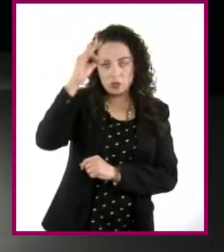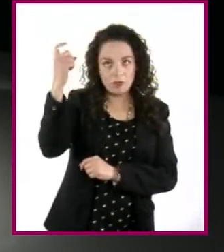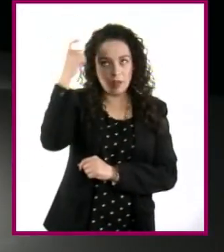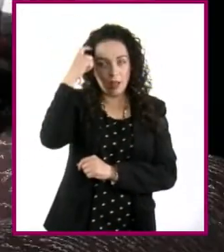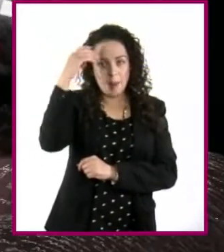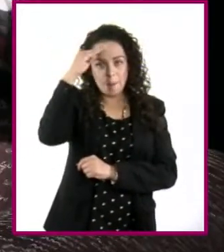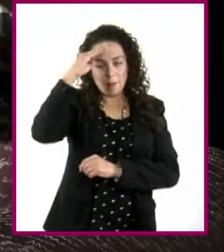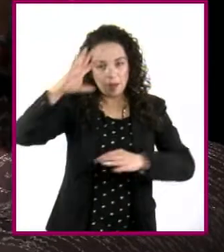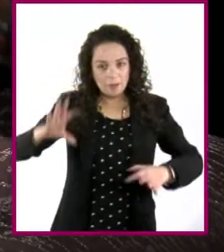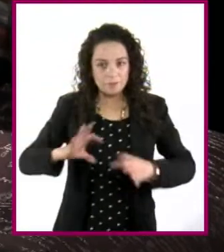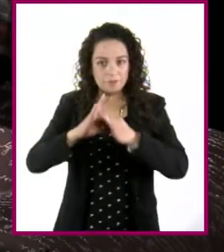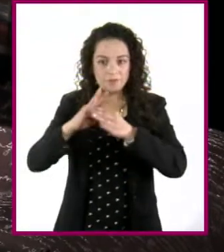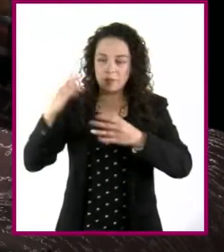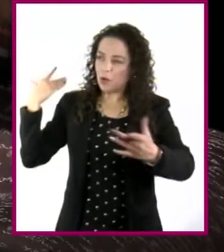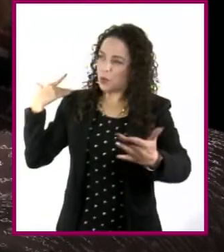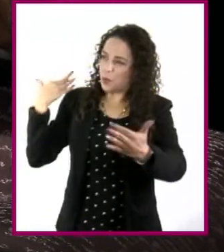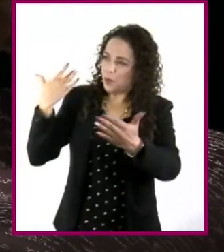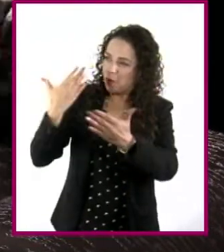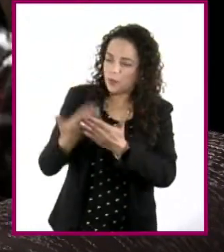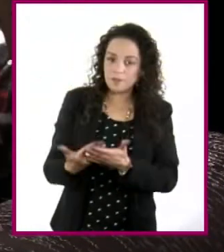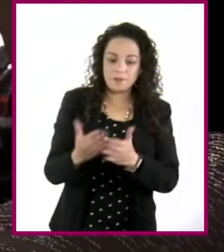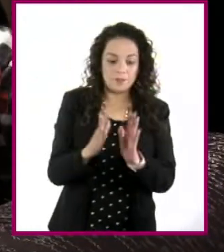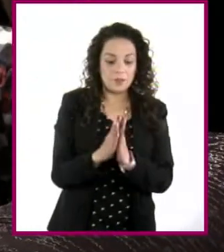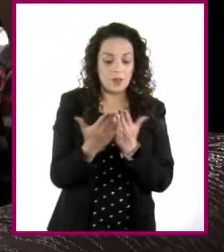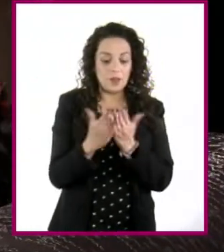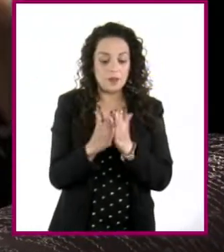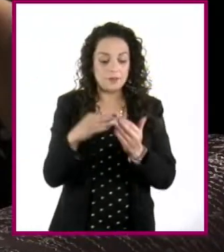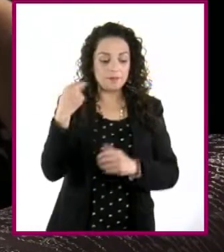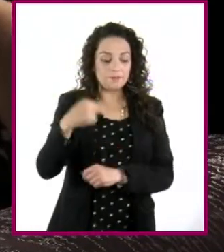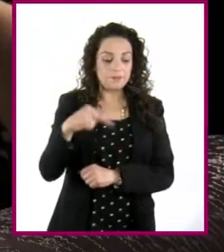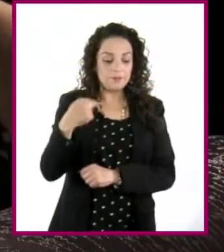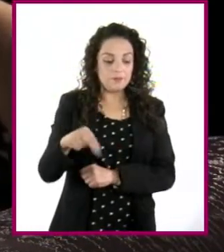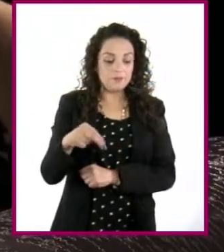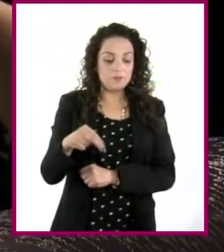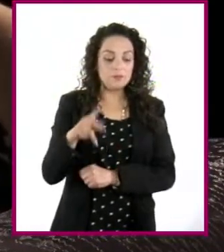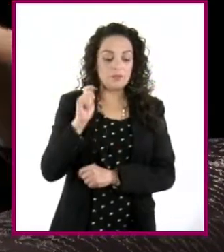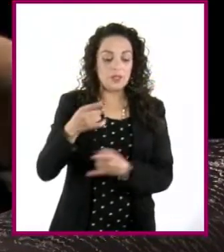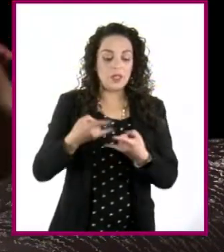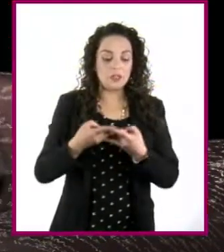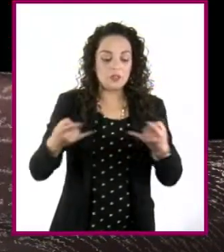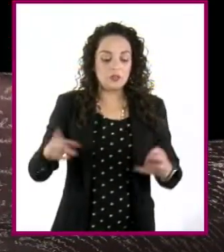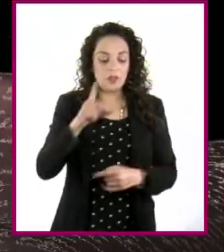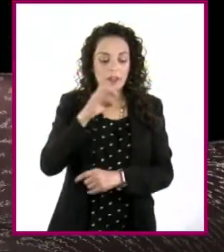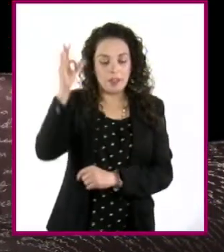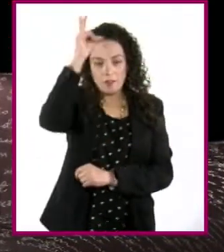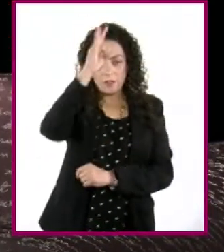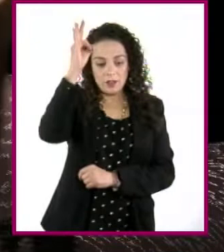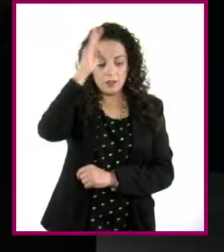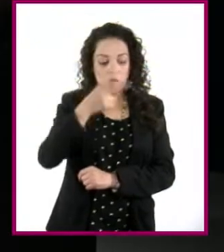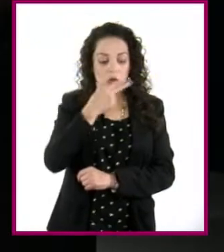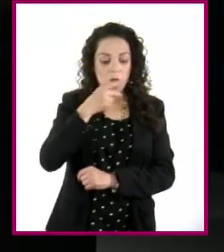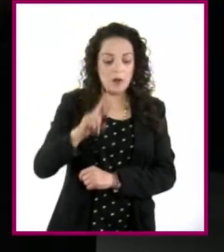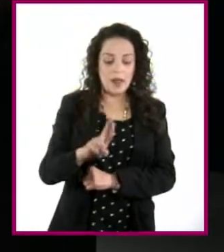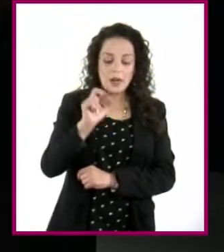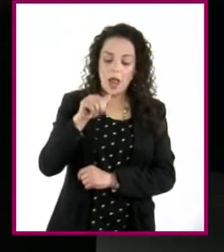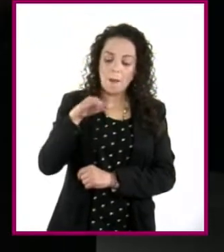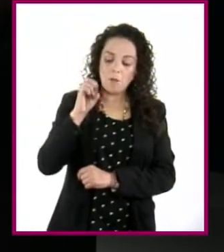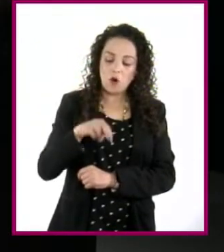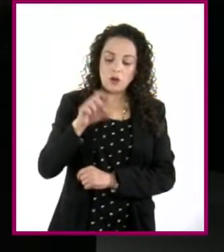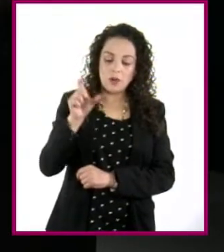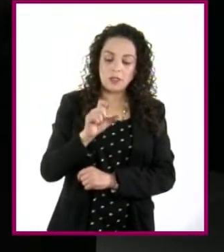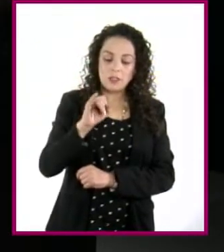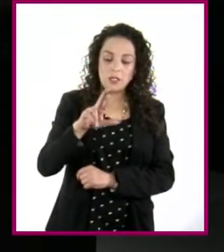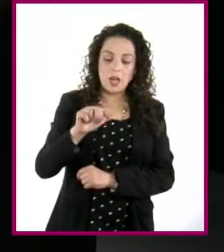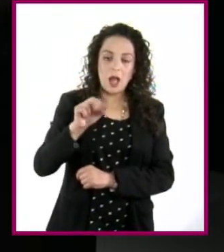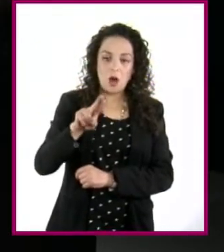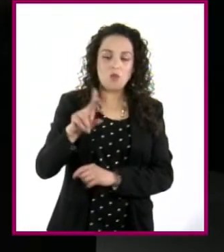pensamiento. En su libro titulado Introducción a la Historia de la Filosofía, Ramón Xirau nos presenta